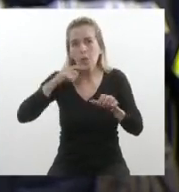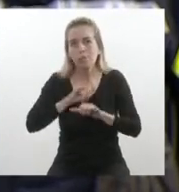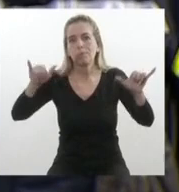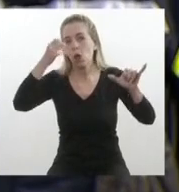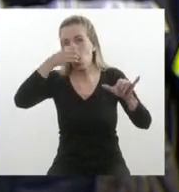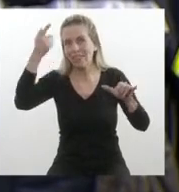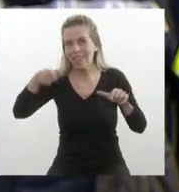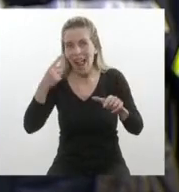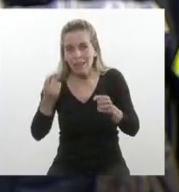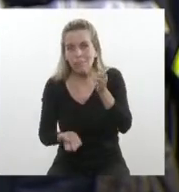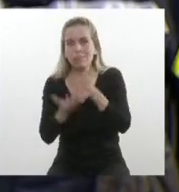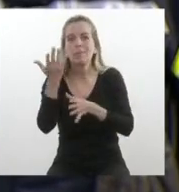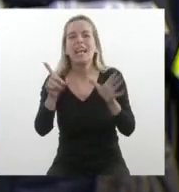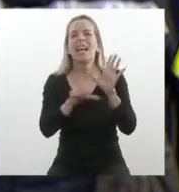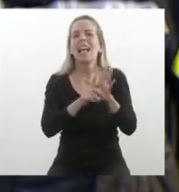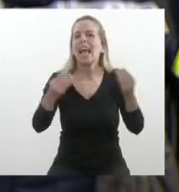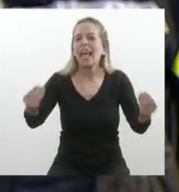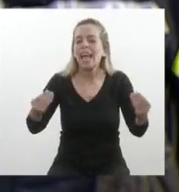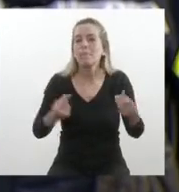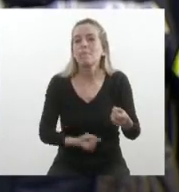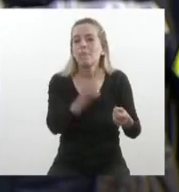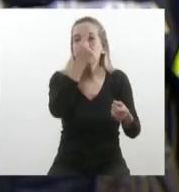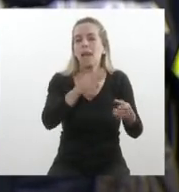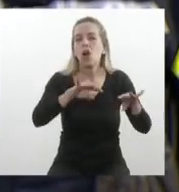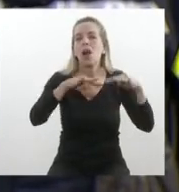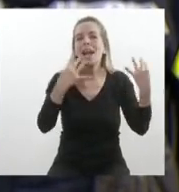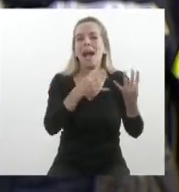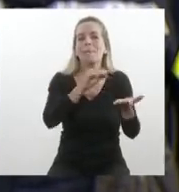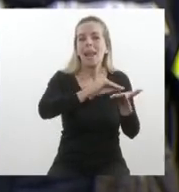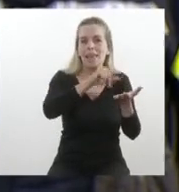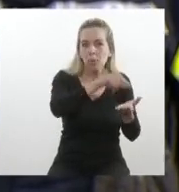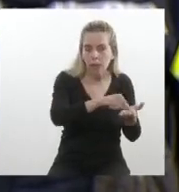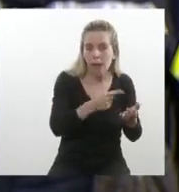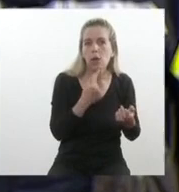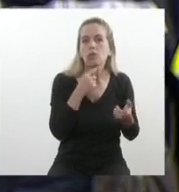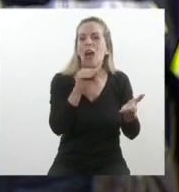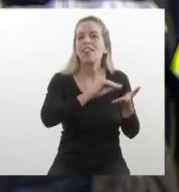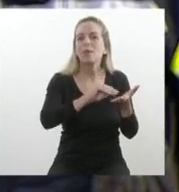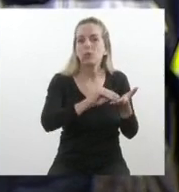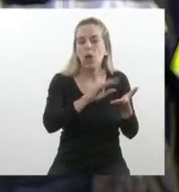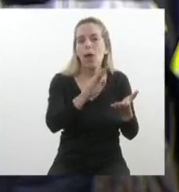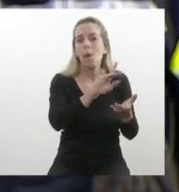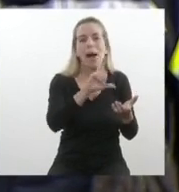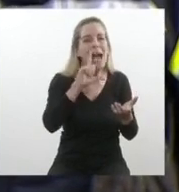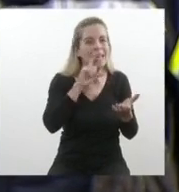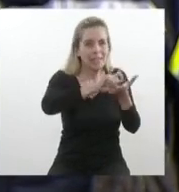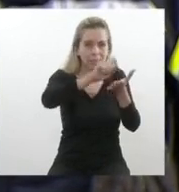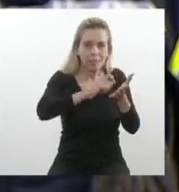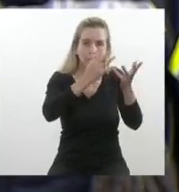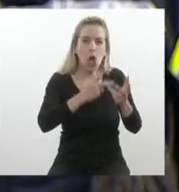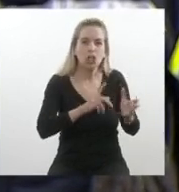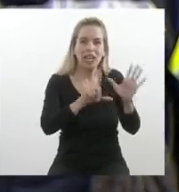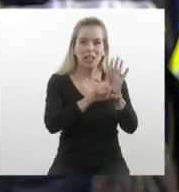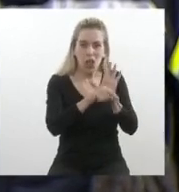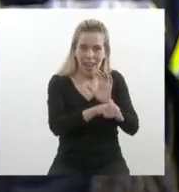que nació en el seno de la Cámara de Diputados, Bali fue uno de sus autores, Bali Buca, y nos acompaña